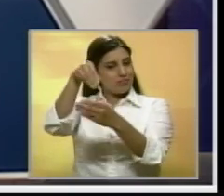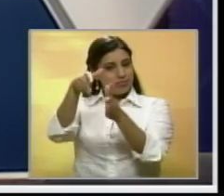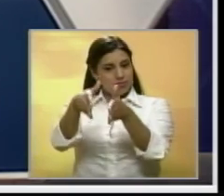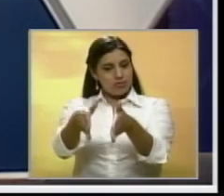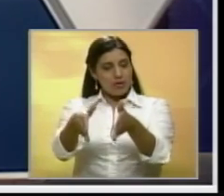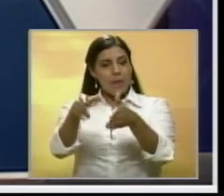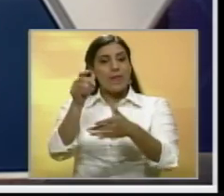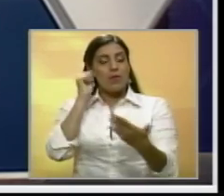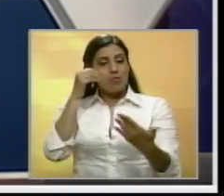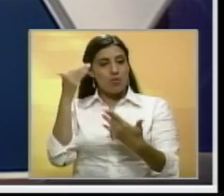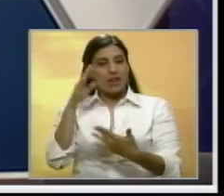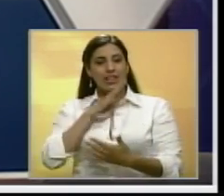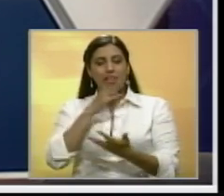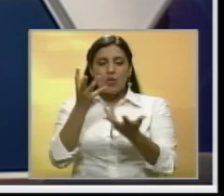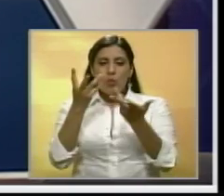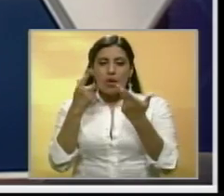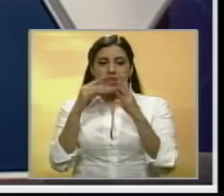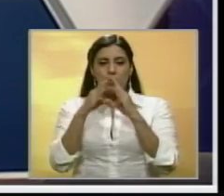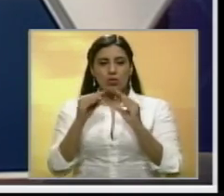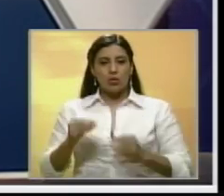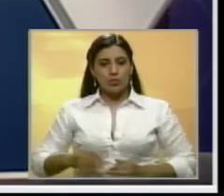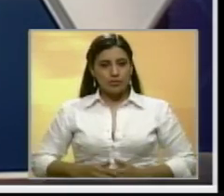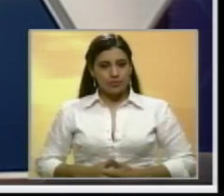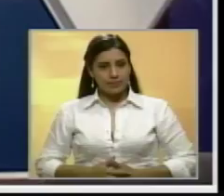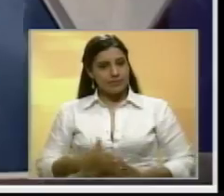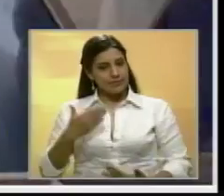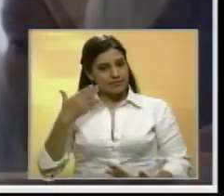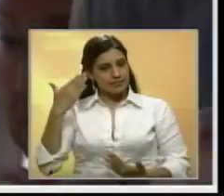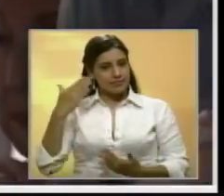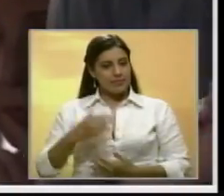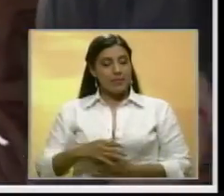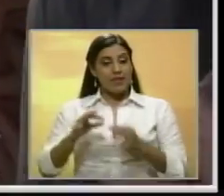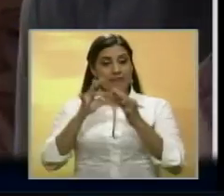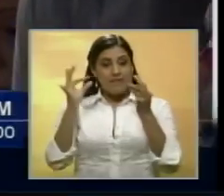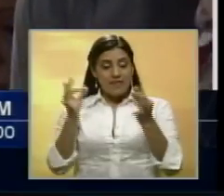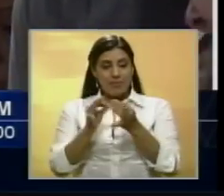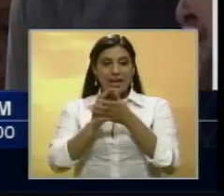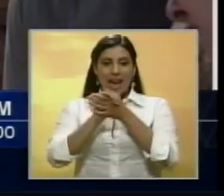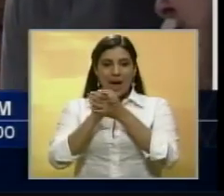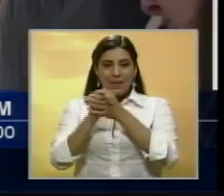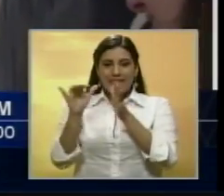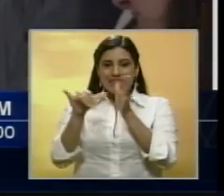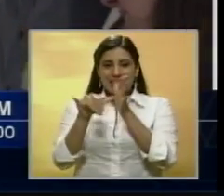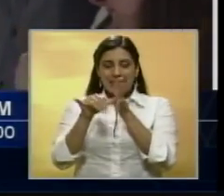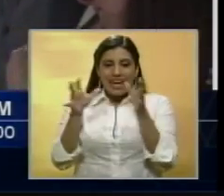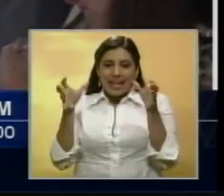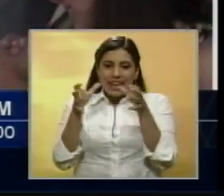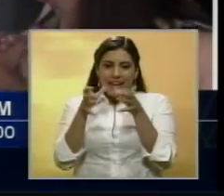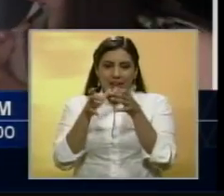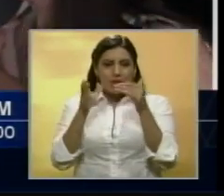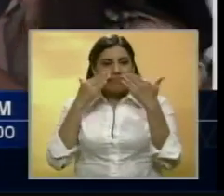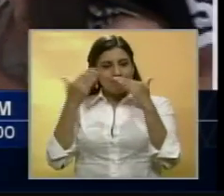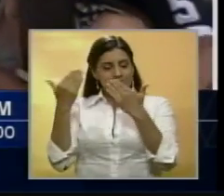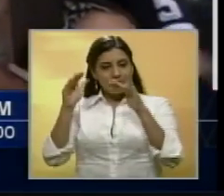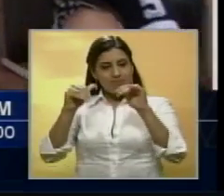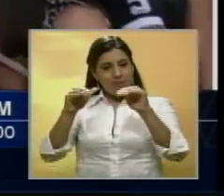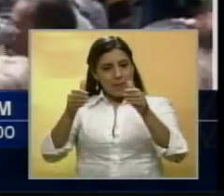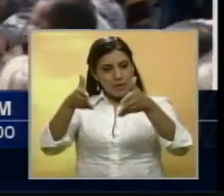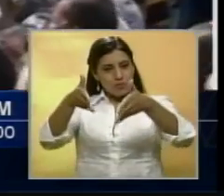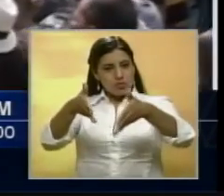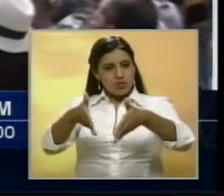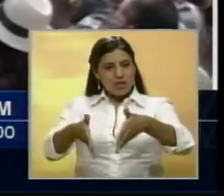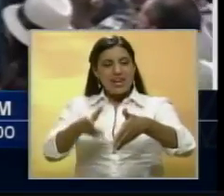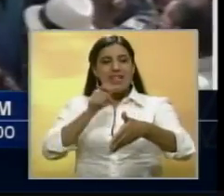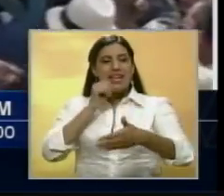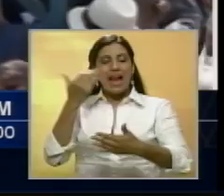Margarita. María Marcano nos tiene los detalles. Adelante. Familiares, amigos y allegados se reunieron para darle el último adiós a